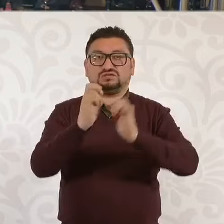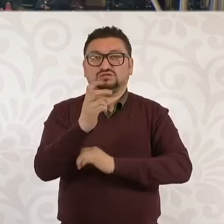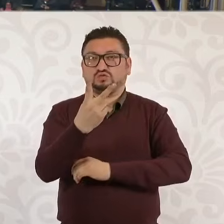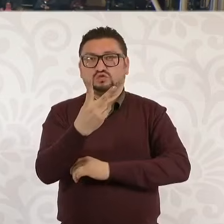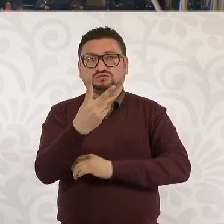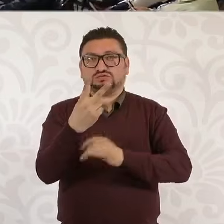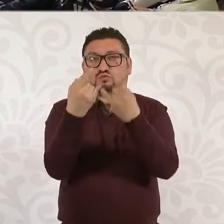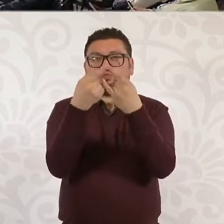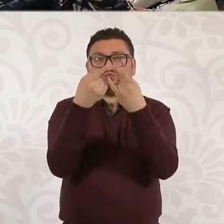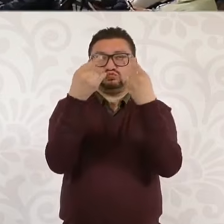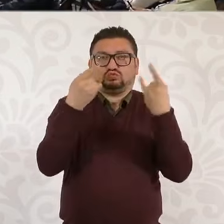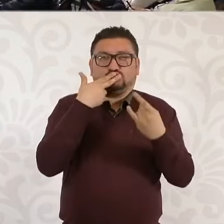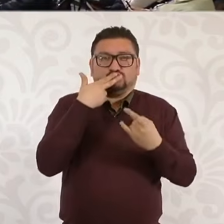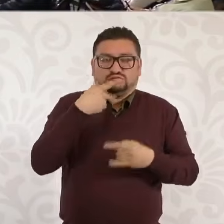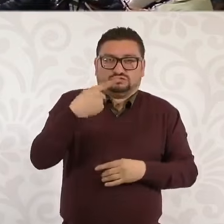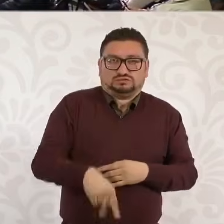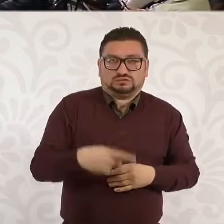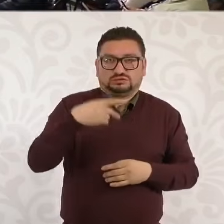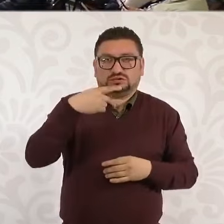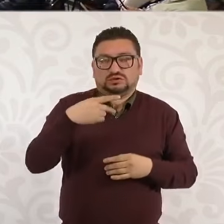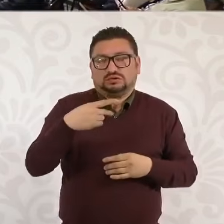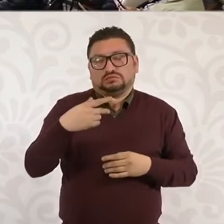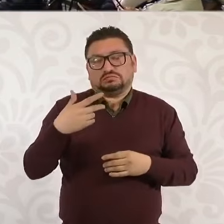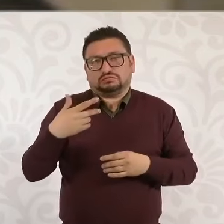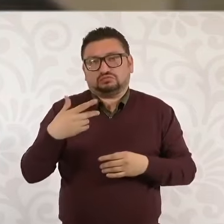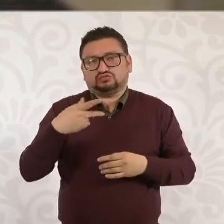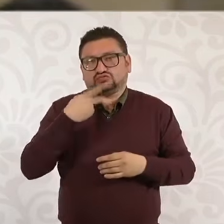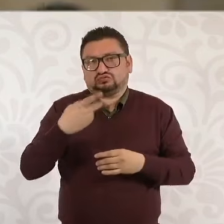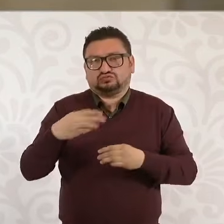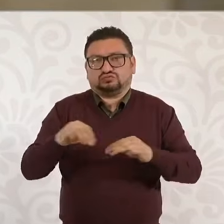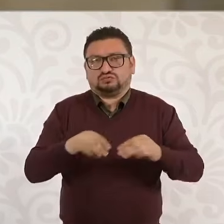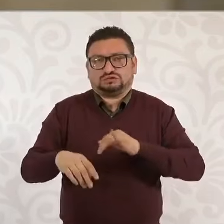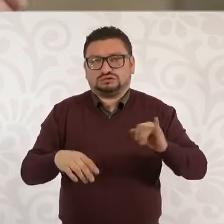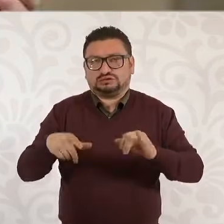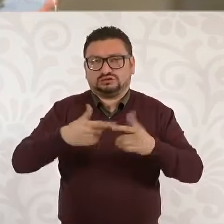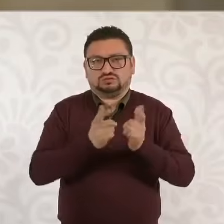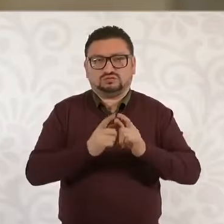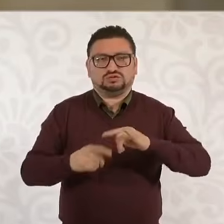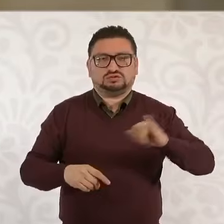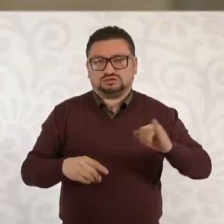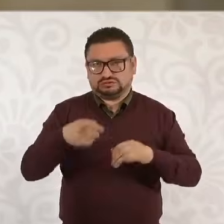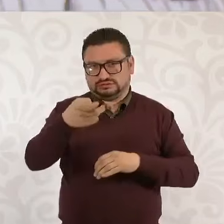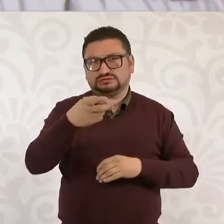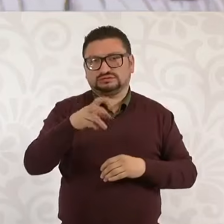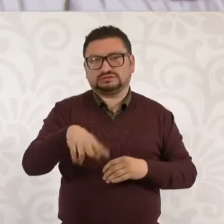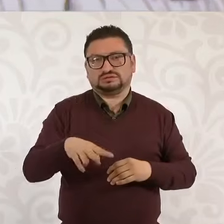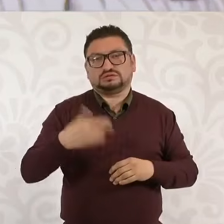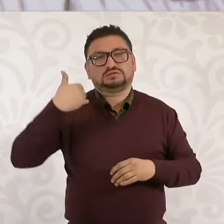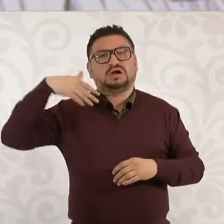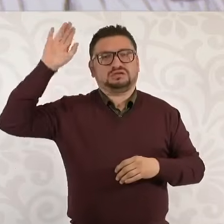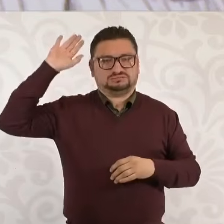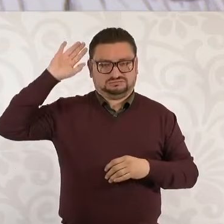que históricos, emblemáticos para la izquierda, bueno, para el movimiento de la izquierda, y así sucesivamente. Lo que fue. Bueno,